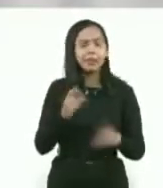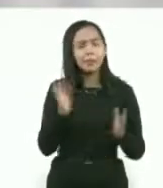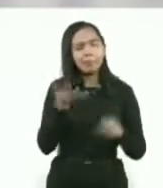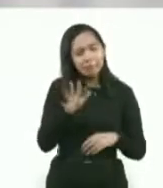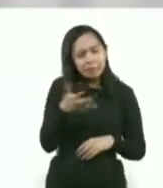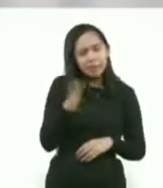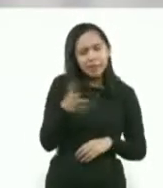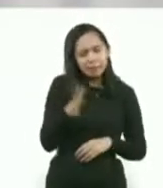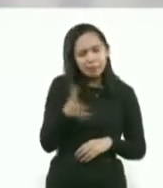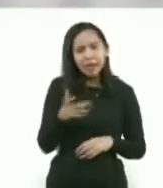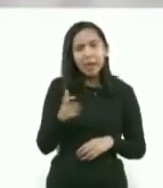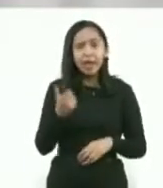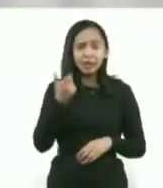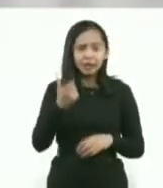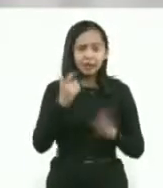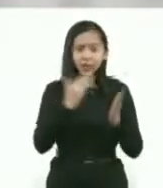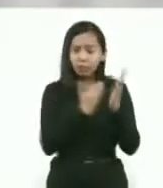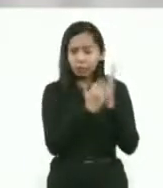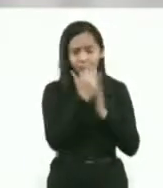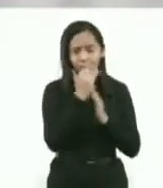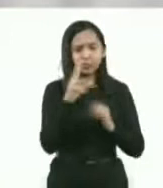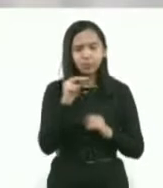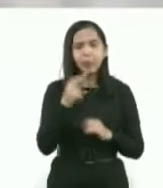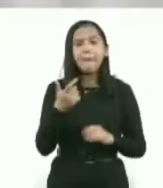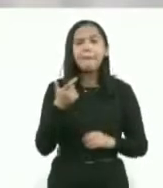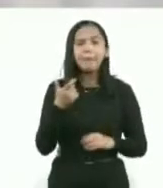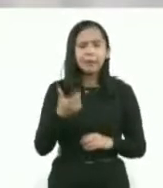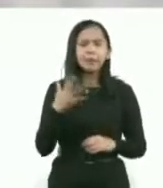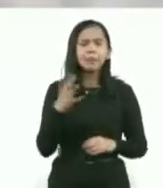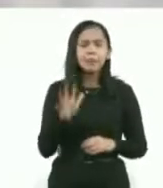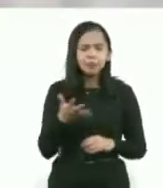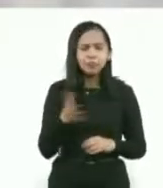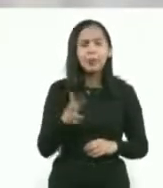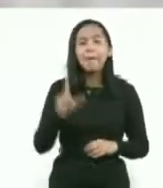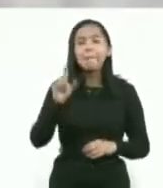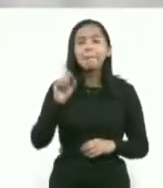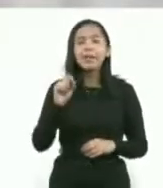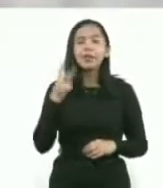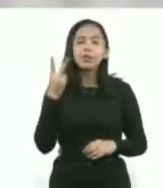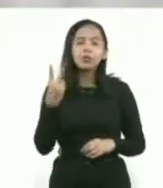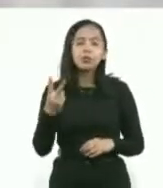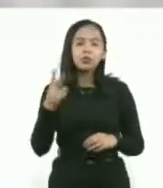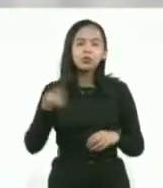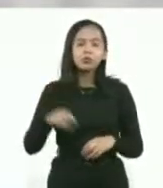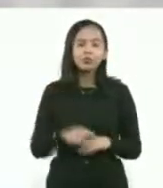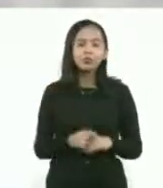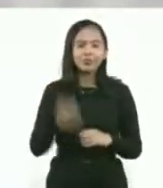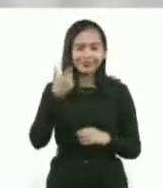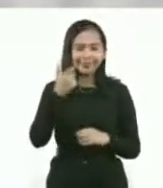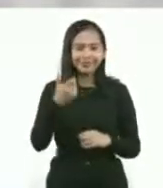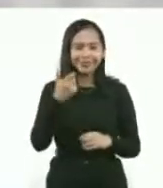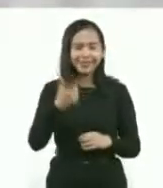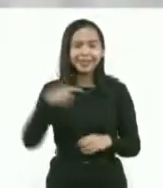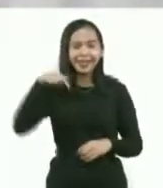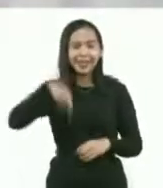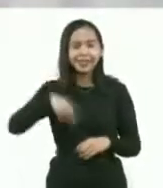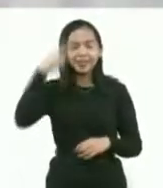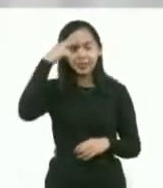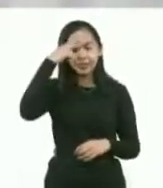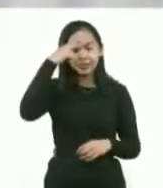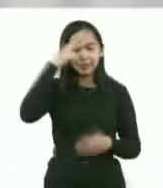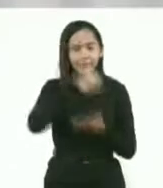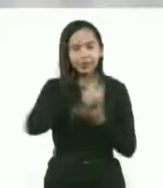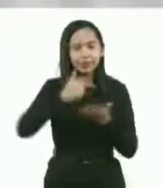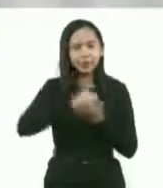precio promedio, no es precio máximo, reitero, de 22 pesos con 7 centavos en la Ciudad de México